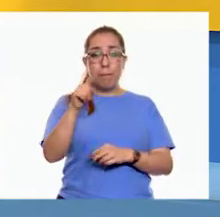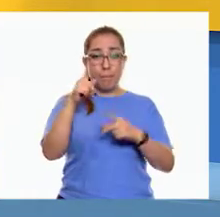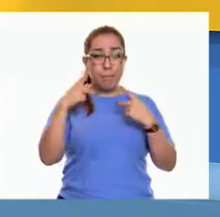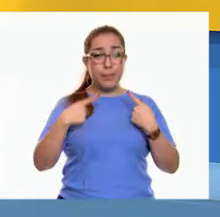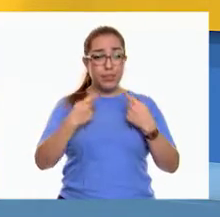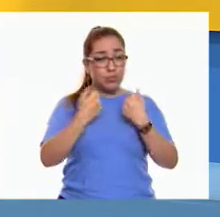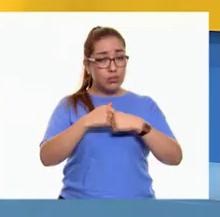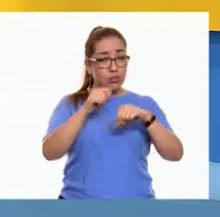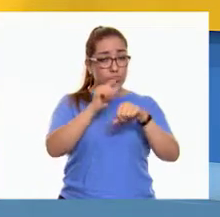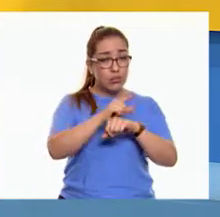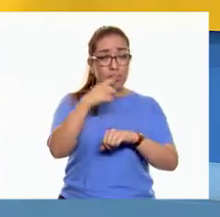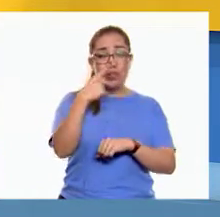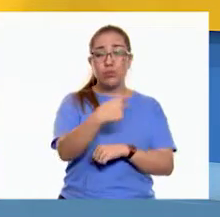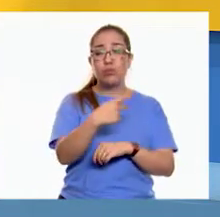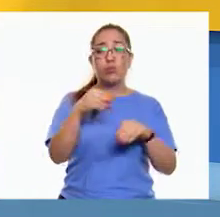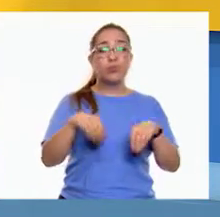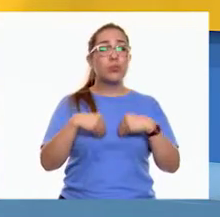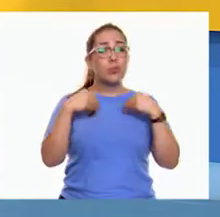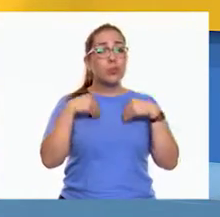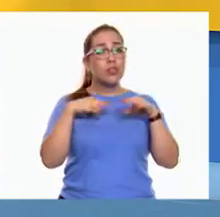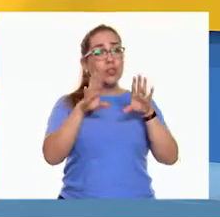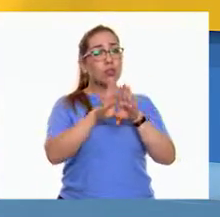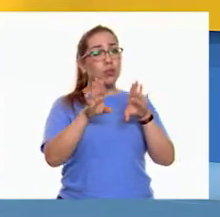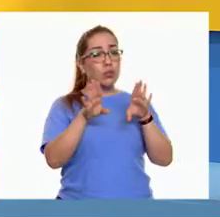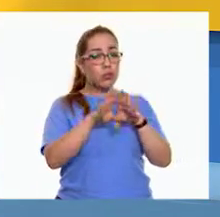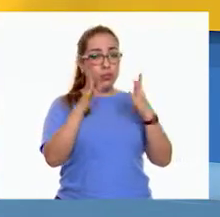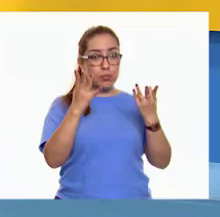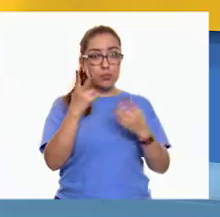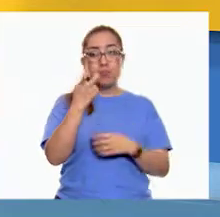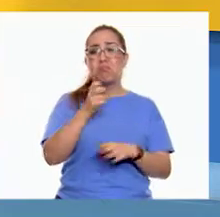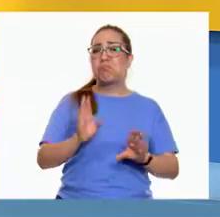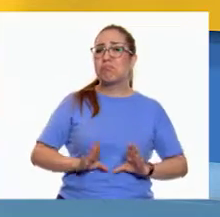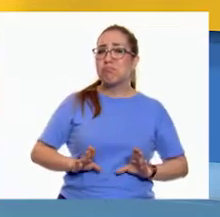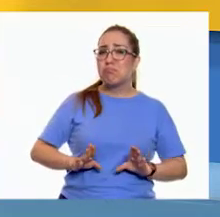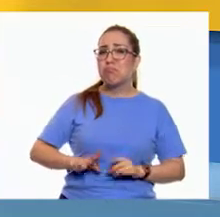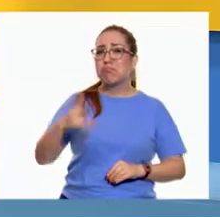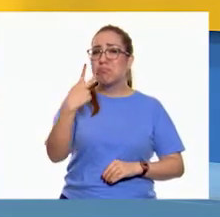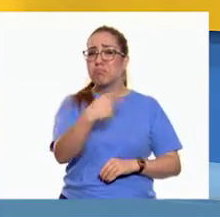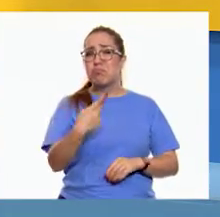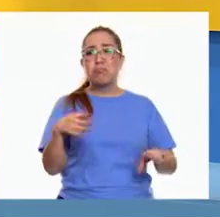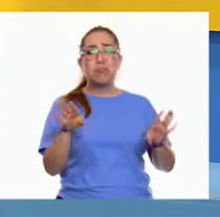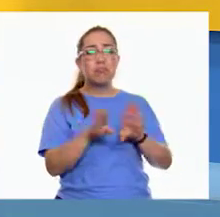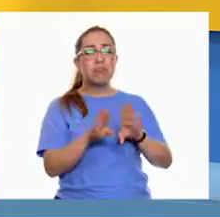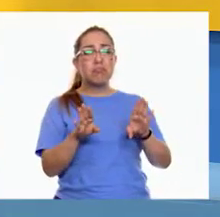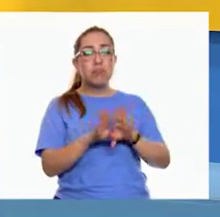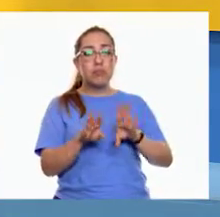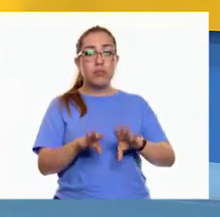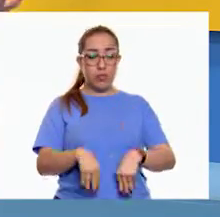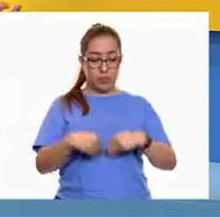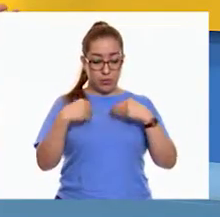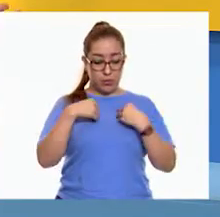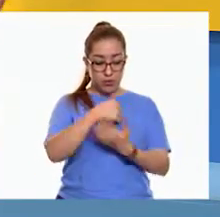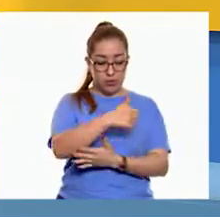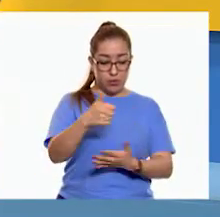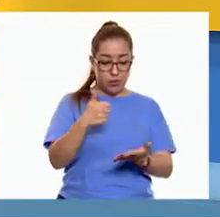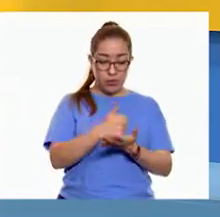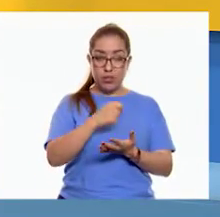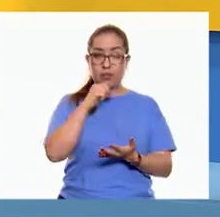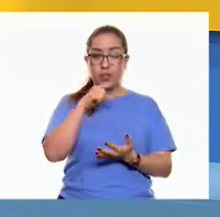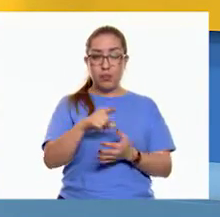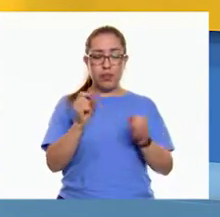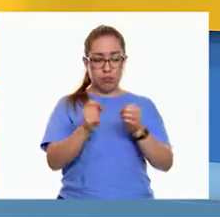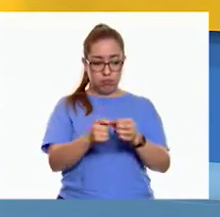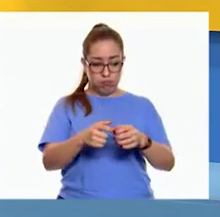industrial. Y la sociedad industrial está caracterizada por su estilo de vida urbano y su tendencia al gran crecimiento